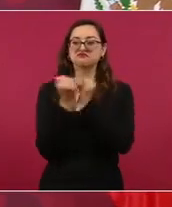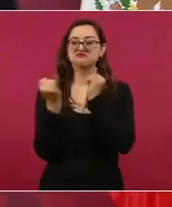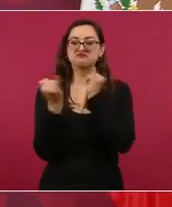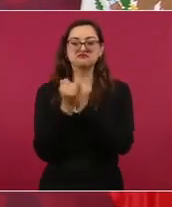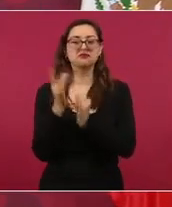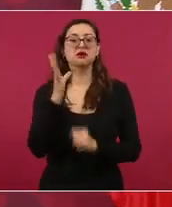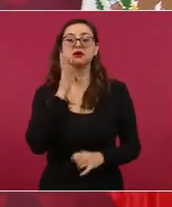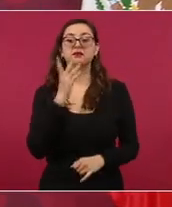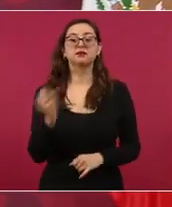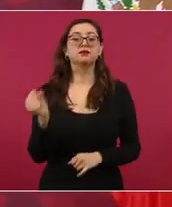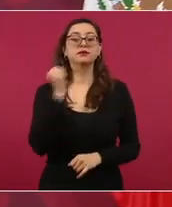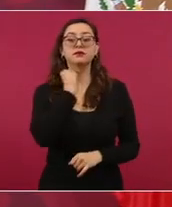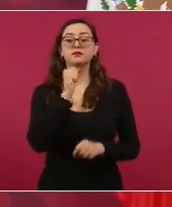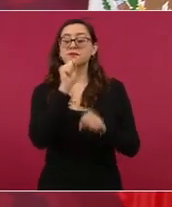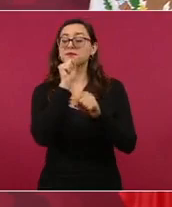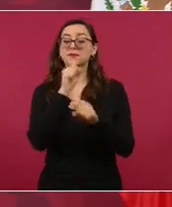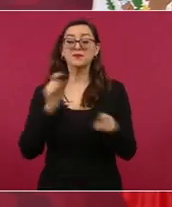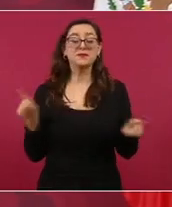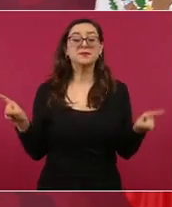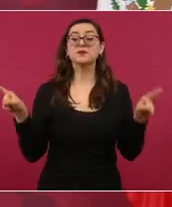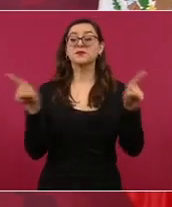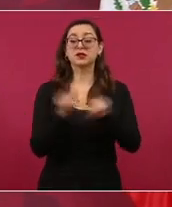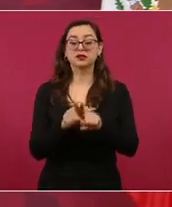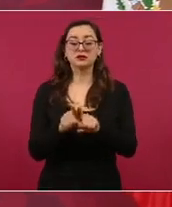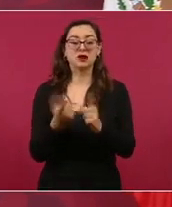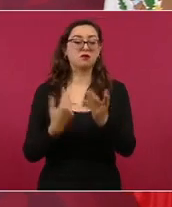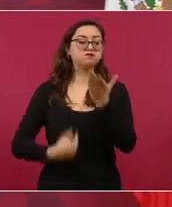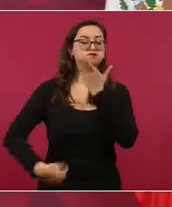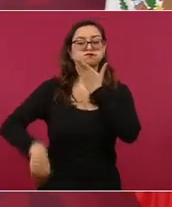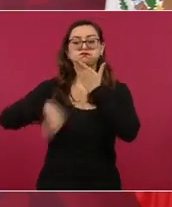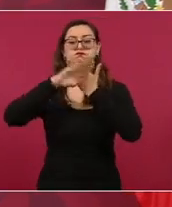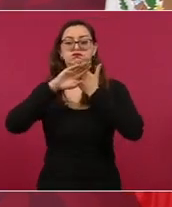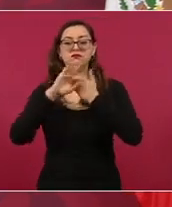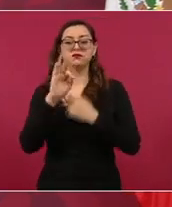Se pusieron de acuerdo para desaforarme.